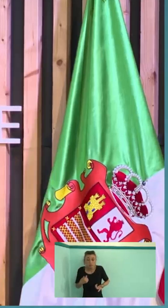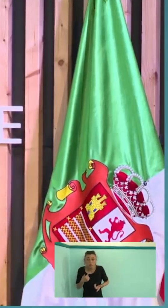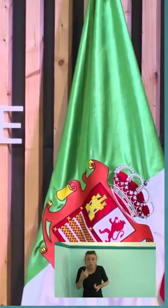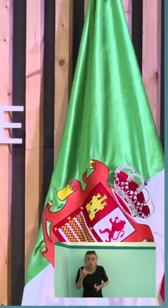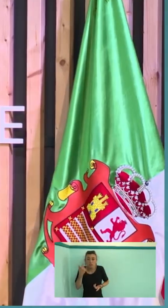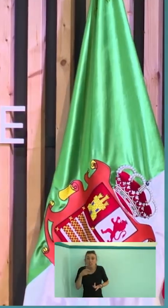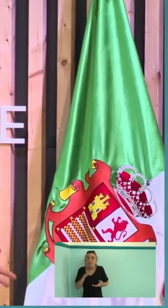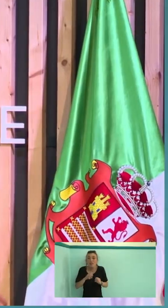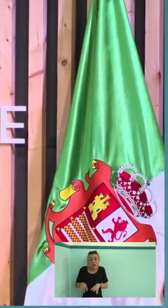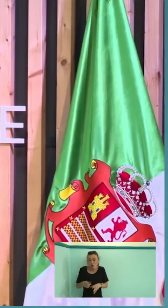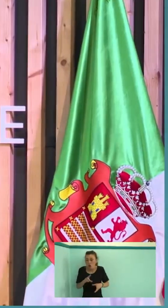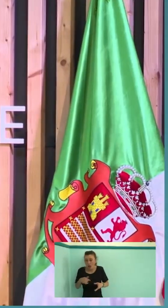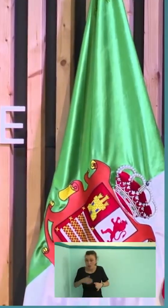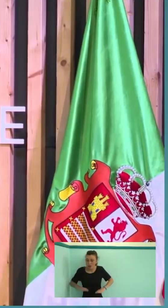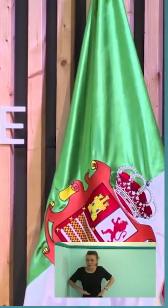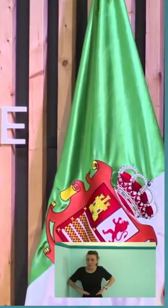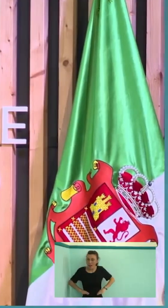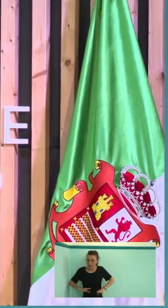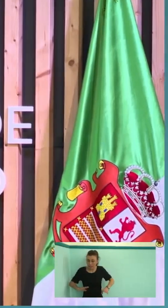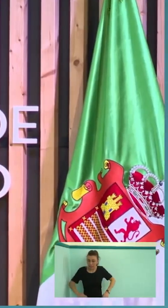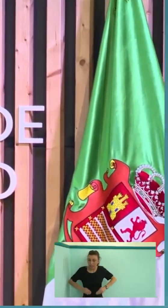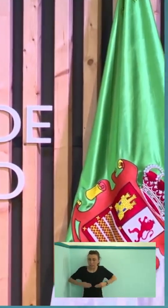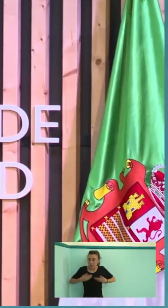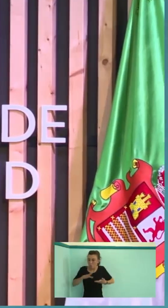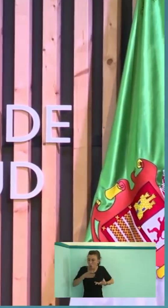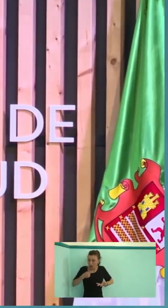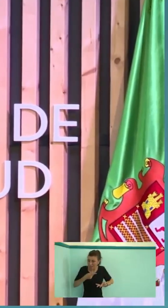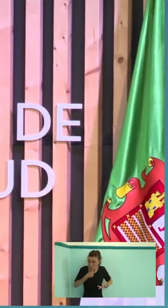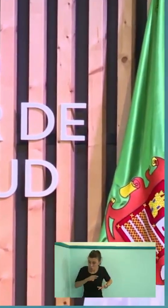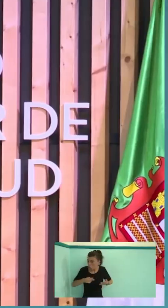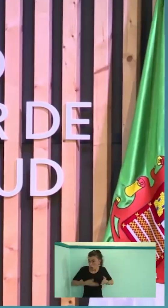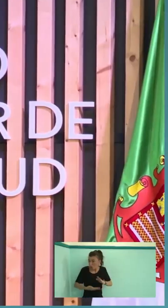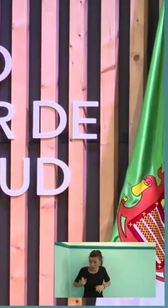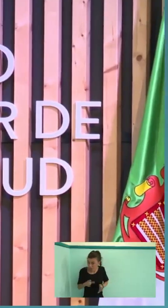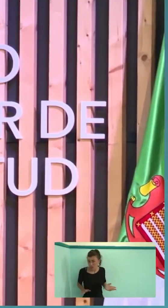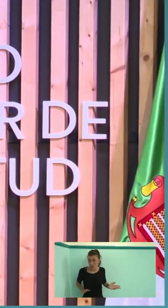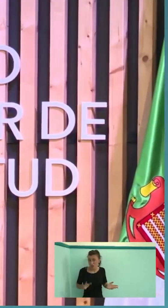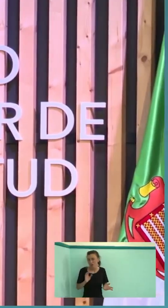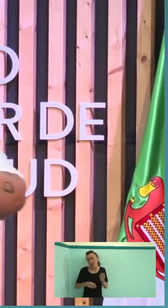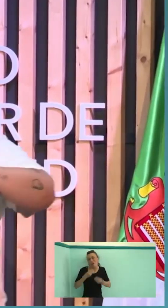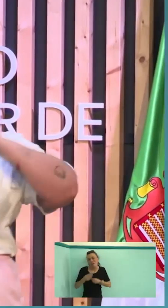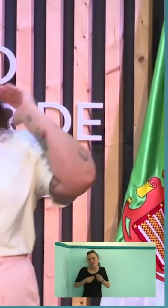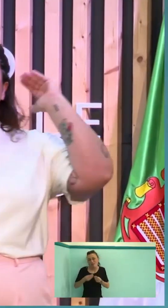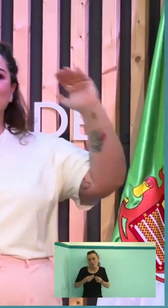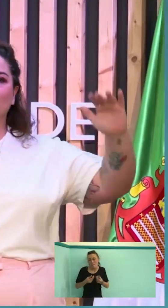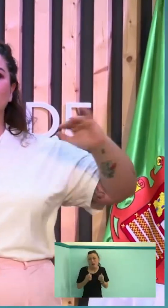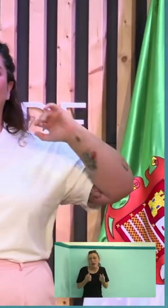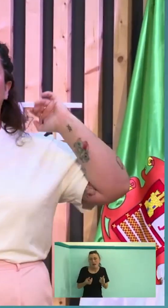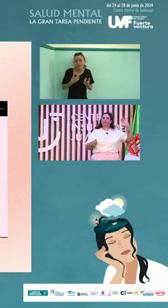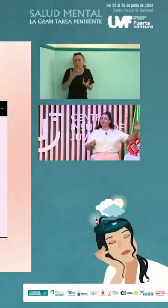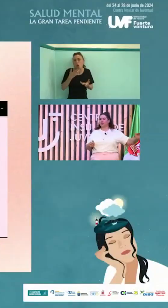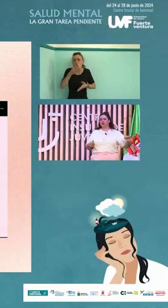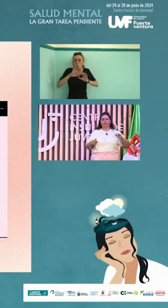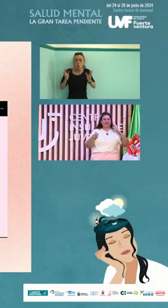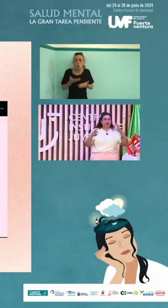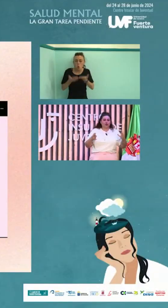quitar la falda que se ha puesto porque a ti no te guste entonces hay que reflexionar realmente para qué hacemos lo que hacemos y si estamos realmente contribuyendo a un mundo más justo más